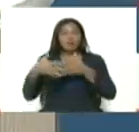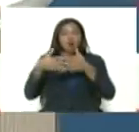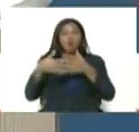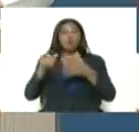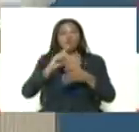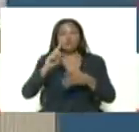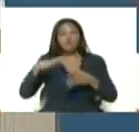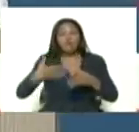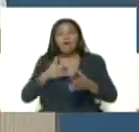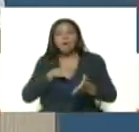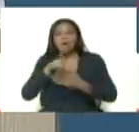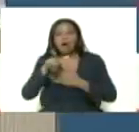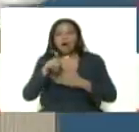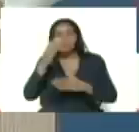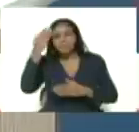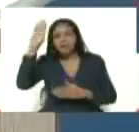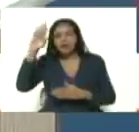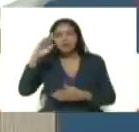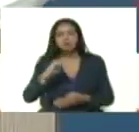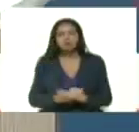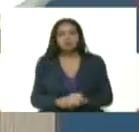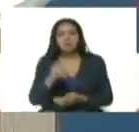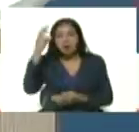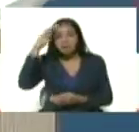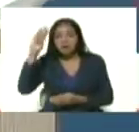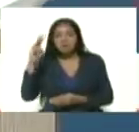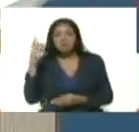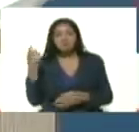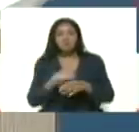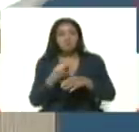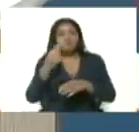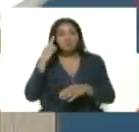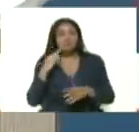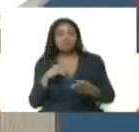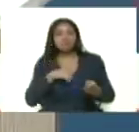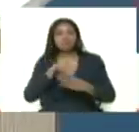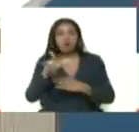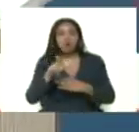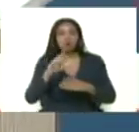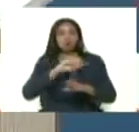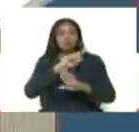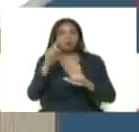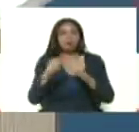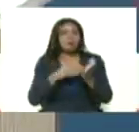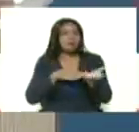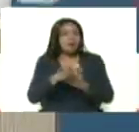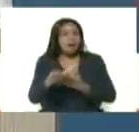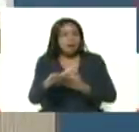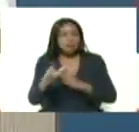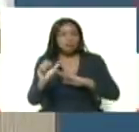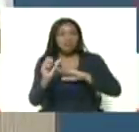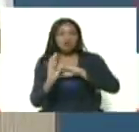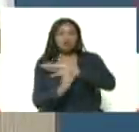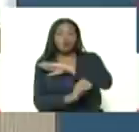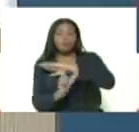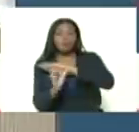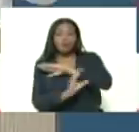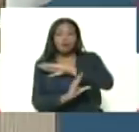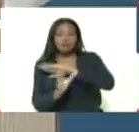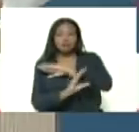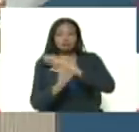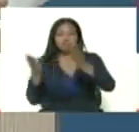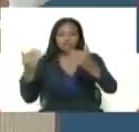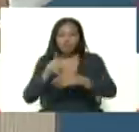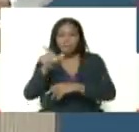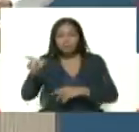viajar hacia México, y desde México el gobierno bolivariano, con un vuelo completamente gratuito de Conviasa, trajo a